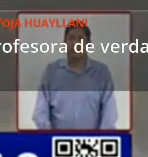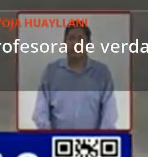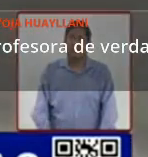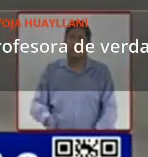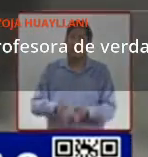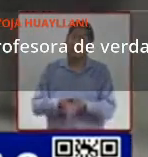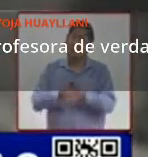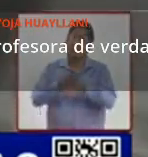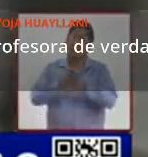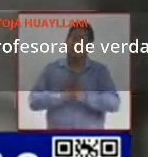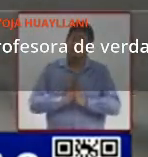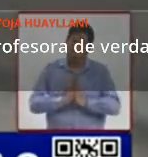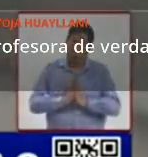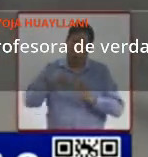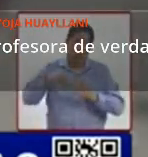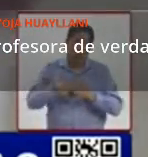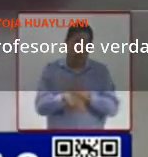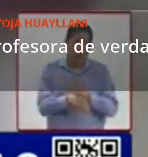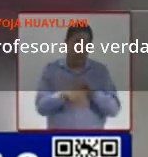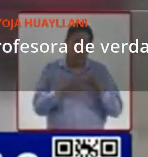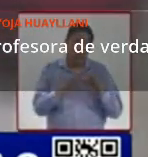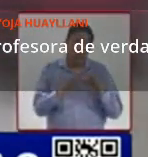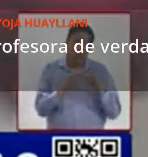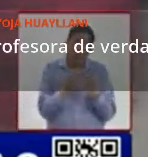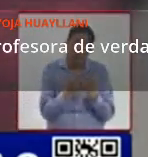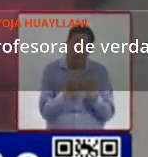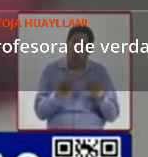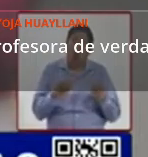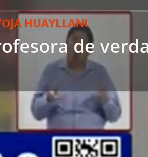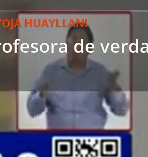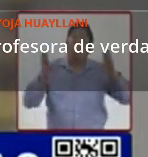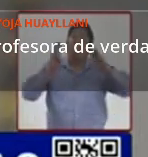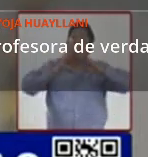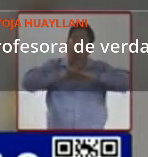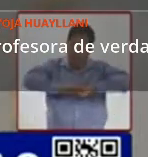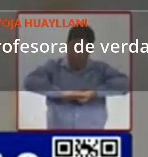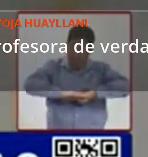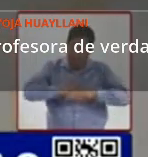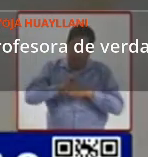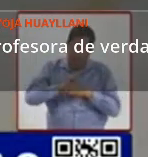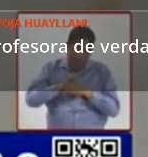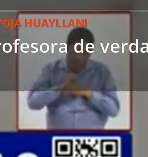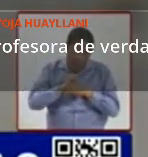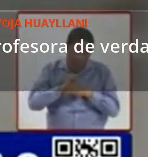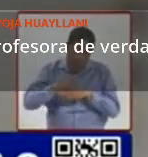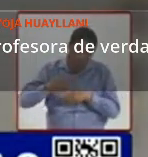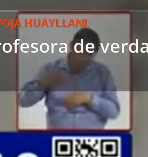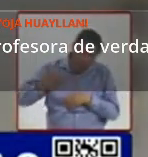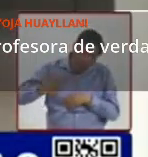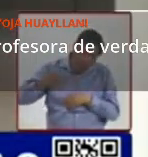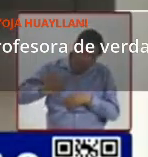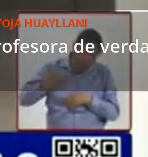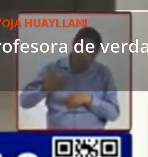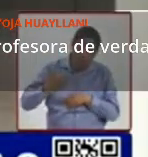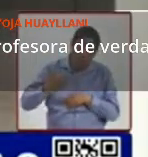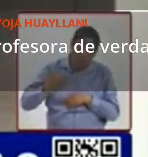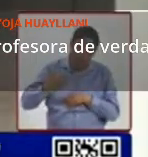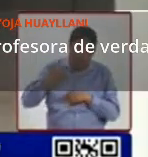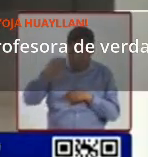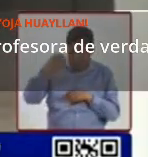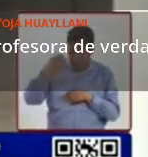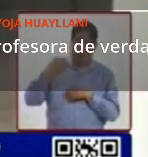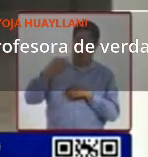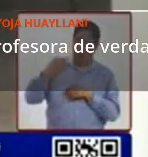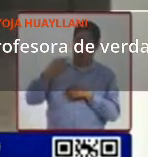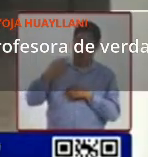una solicitud dentro de la clase de biología para que los alumnos practiquen una masturbación en su domicilio